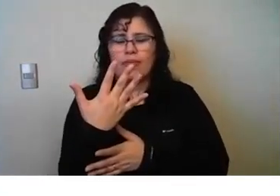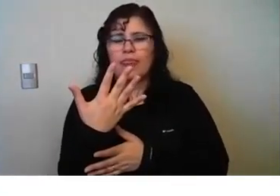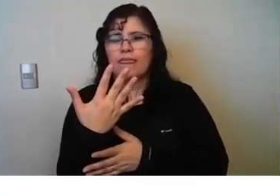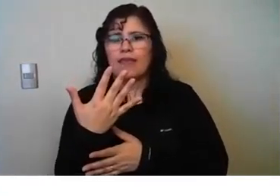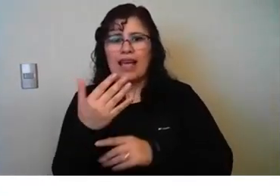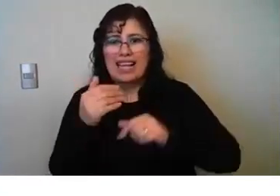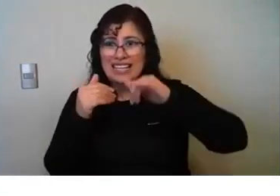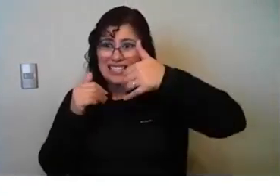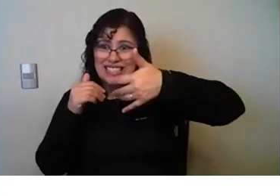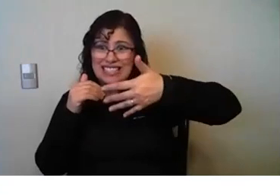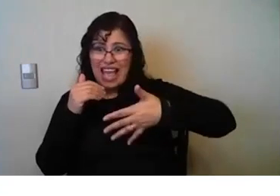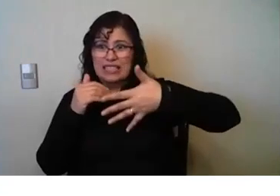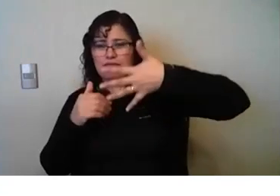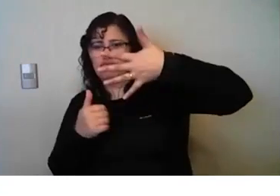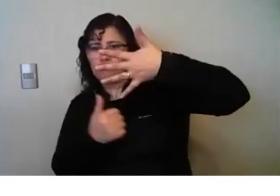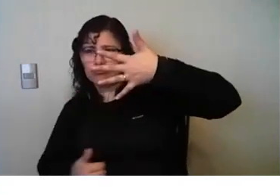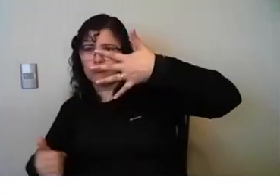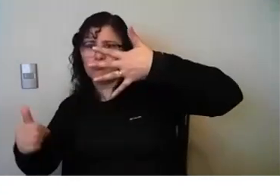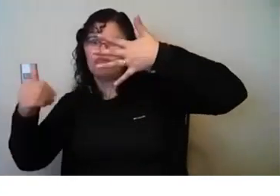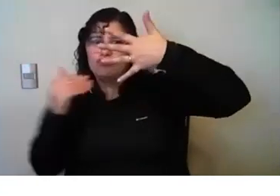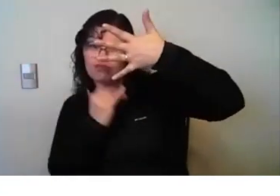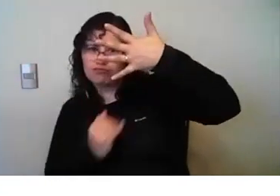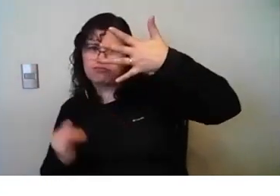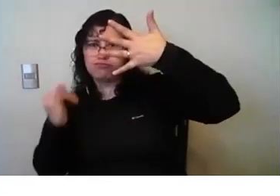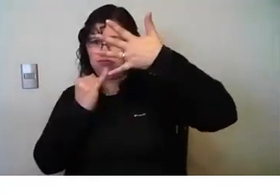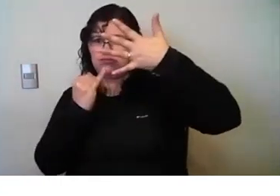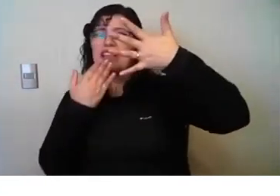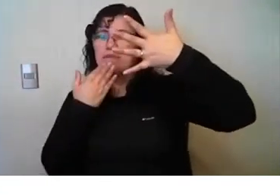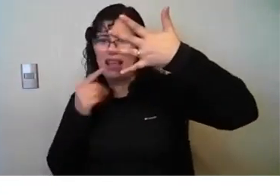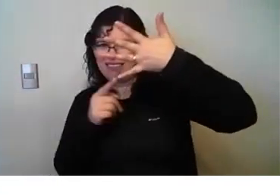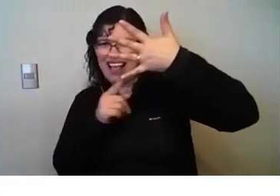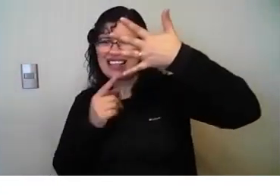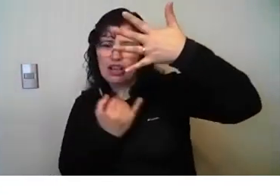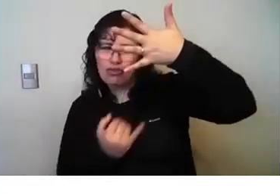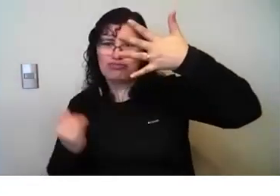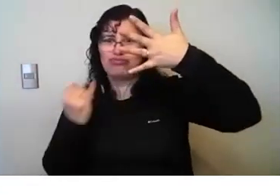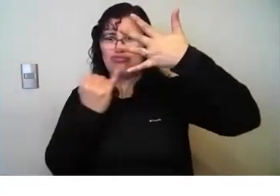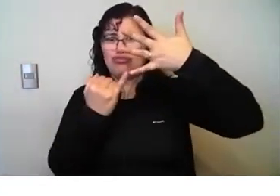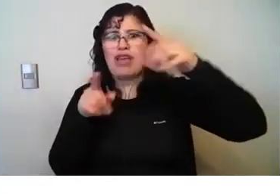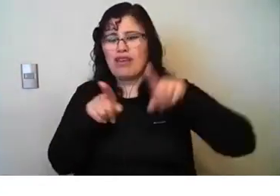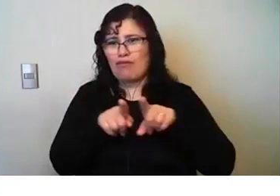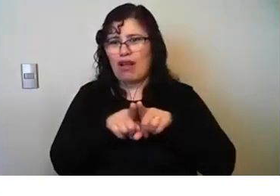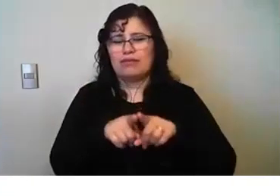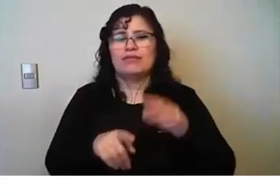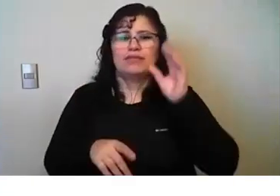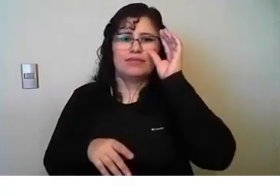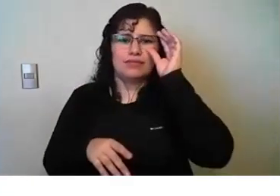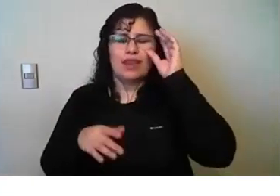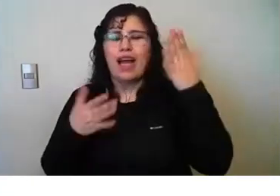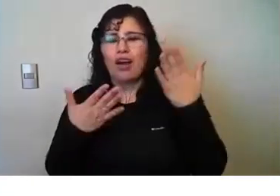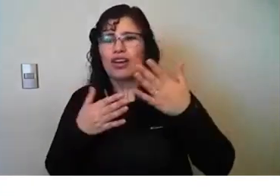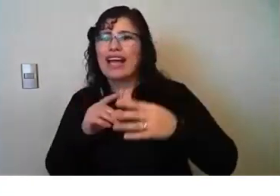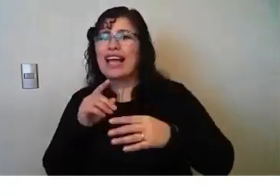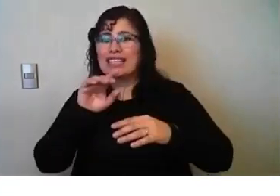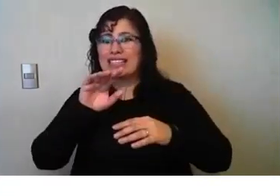Y finalmente las fibras de salida de la corteza, que son las fibras de proyección a través del estrato número 5, donde se